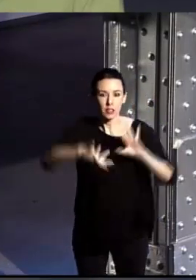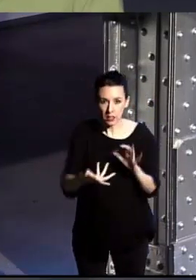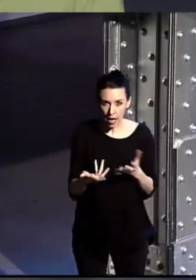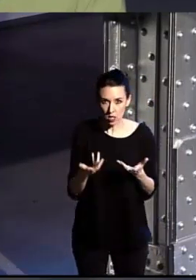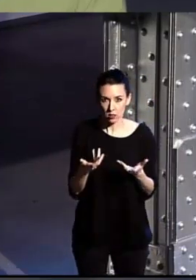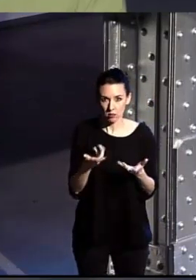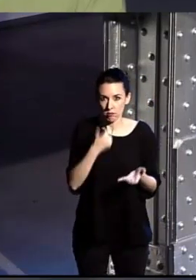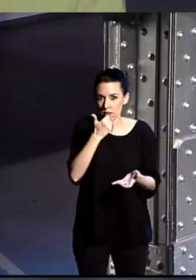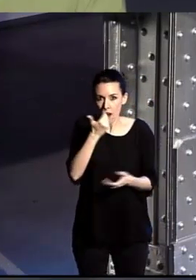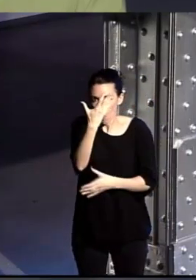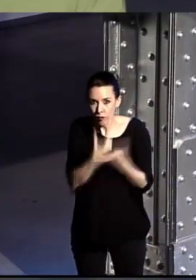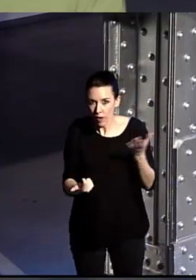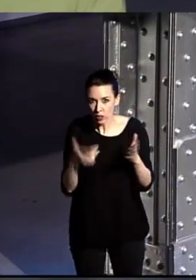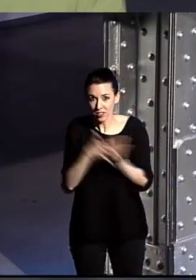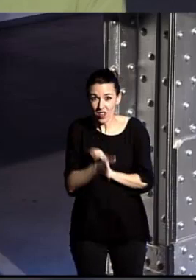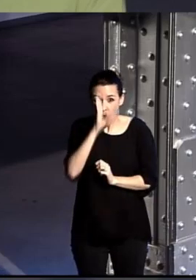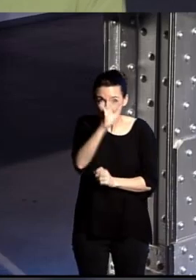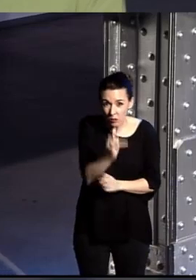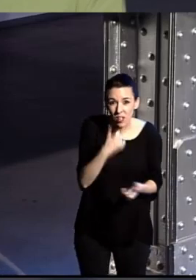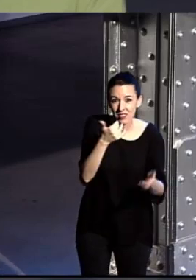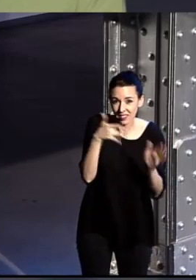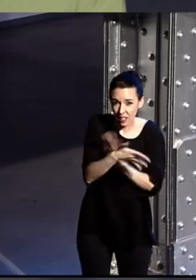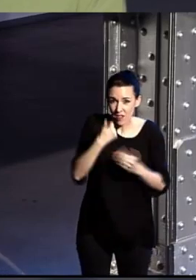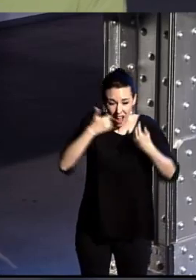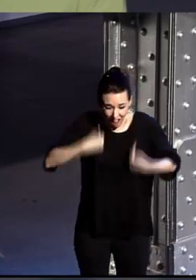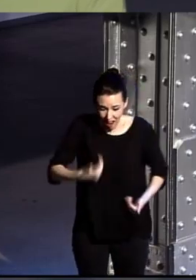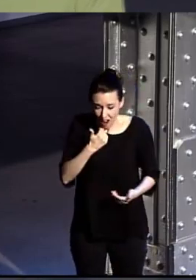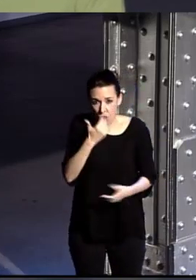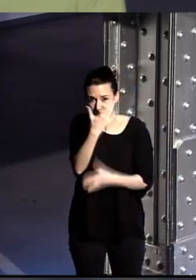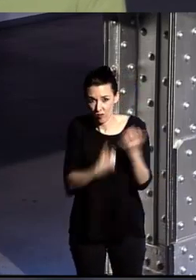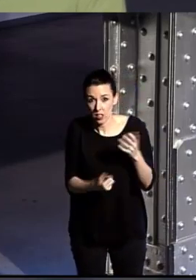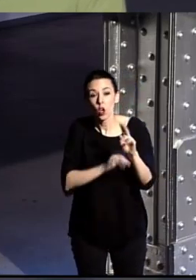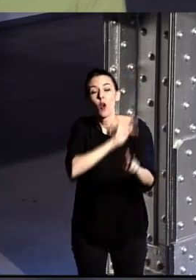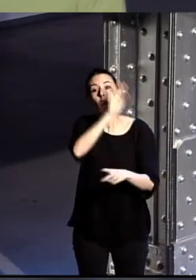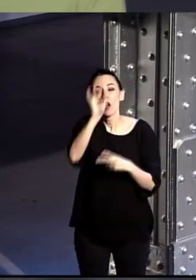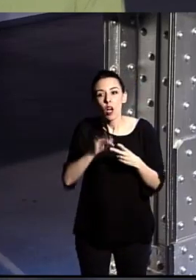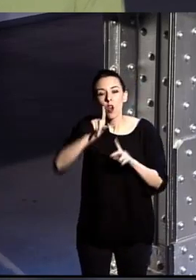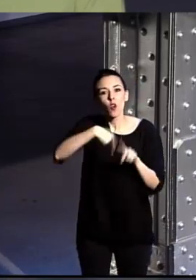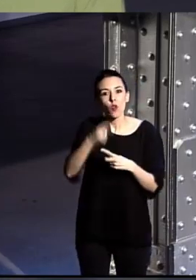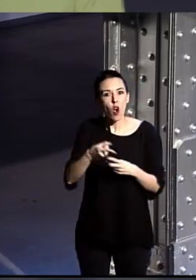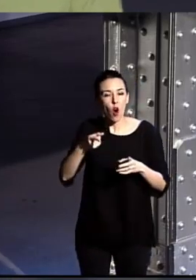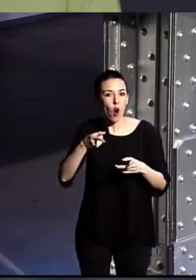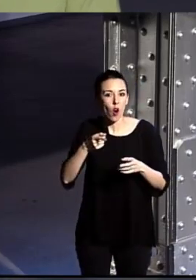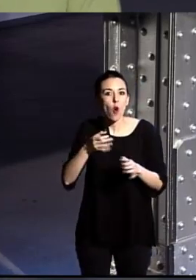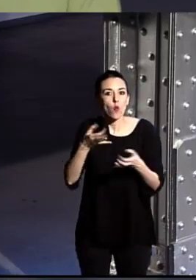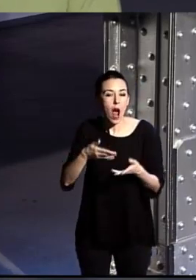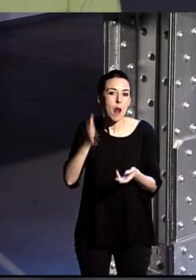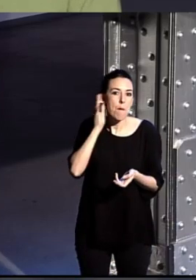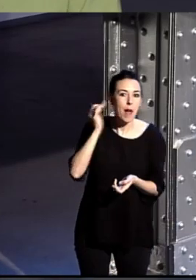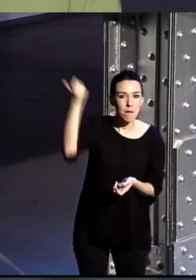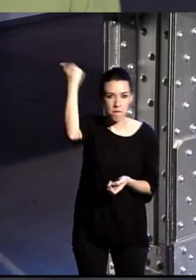algo fallaba. Y bueno, y si nos vamos más allá, ya la deformación absoluta era la